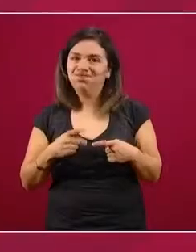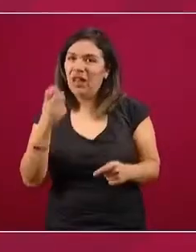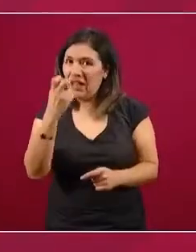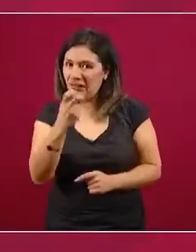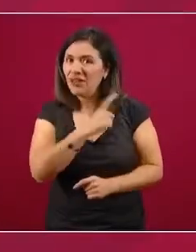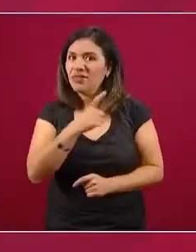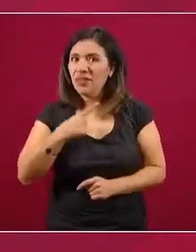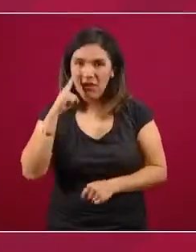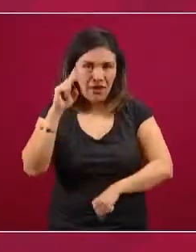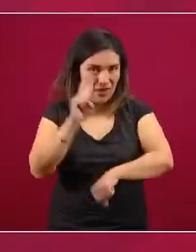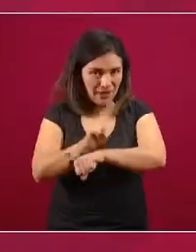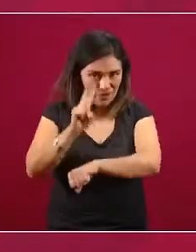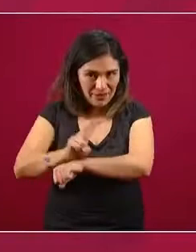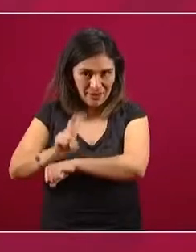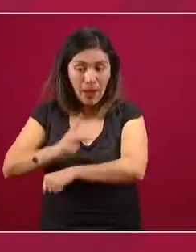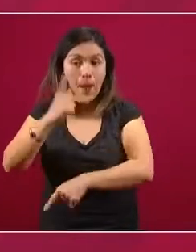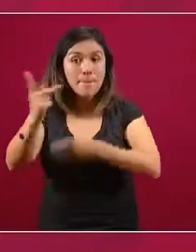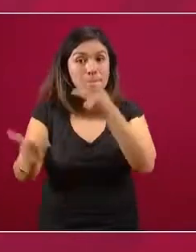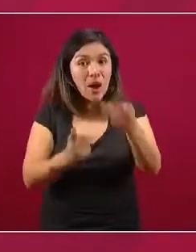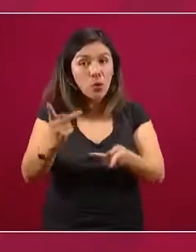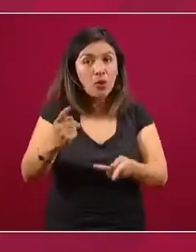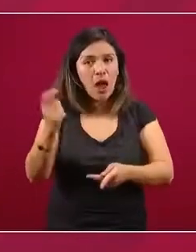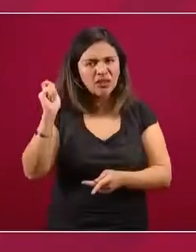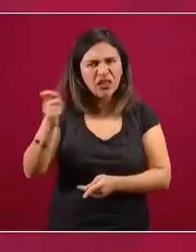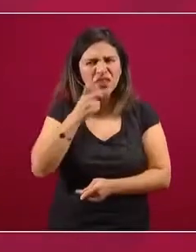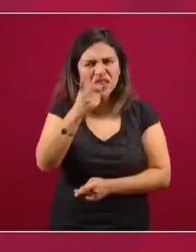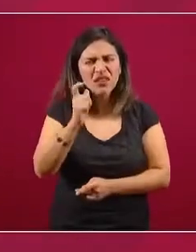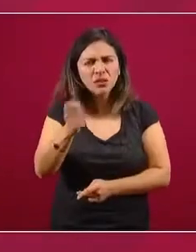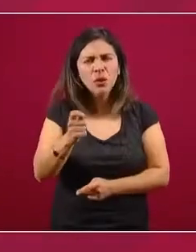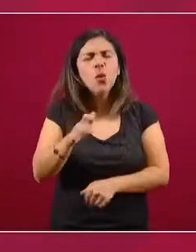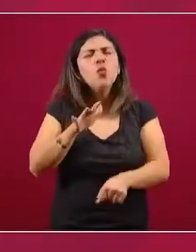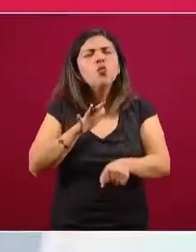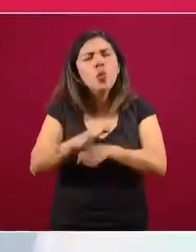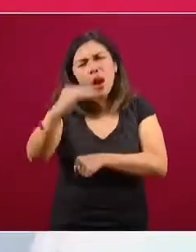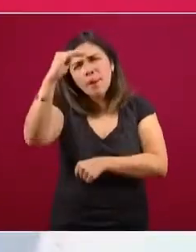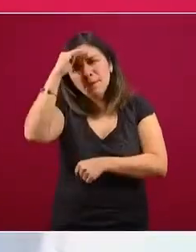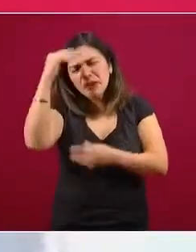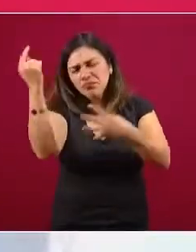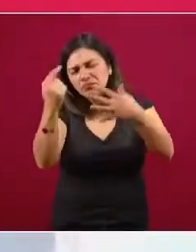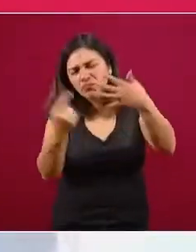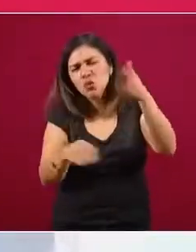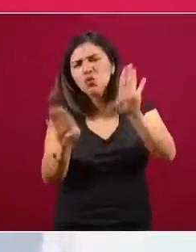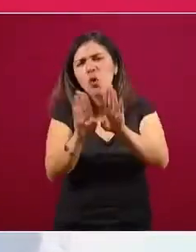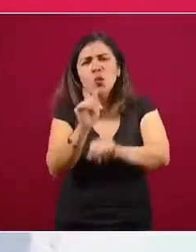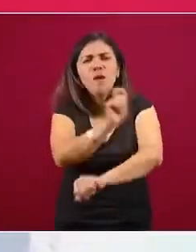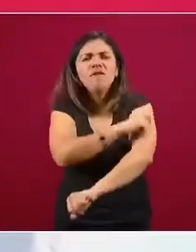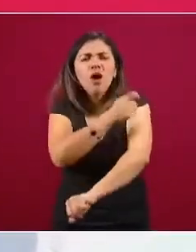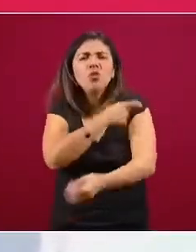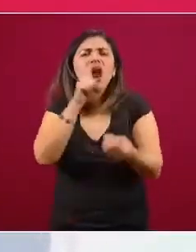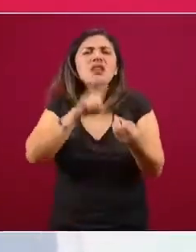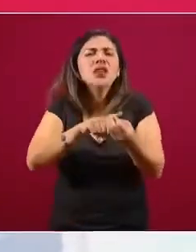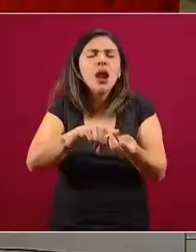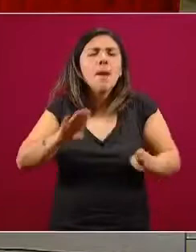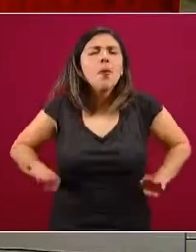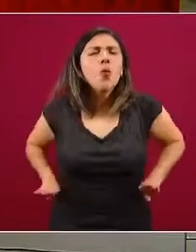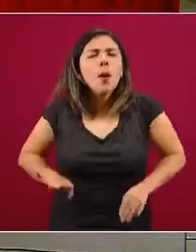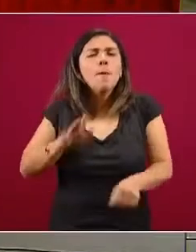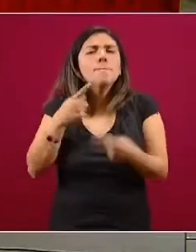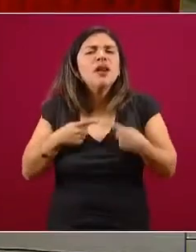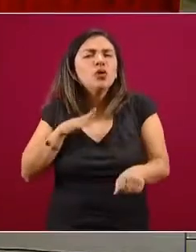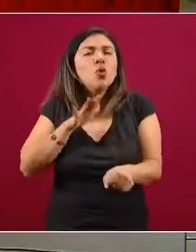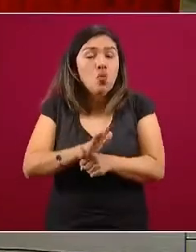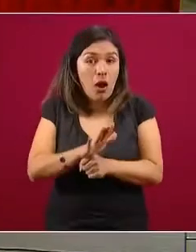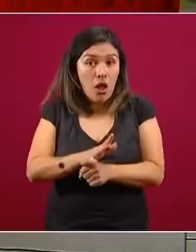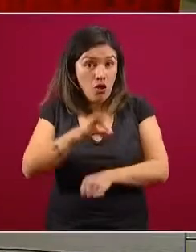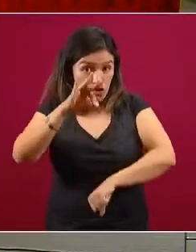para que le den seguimiento. La pregunta que se ha hecho es, ¿cuál es el esquema que se utilizaría? ¿A quién se va a vacunar? ¿Se va a vacunar a personal de